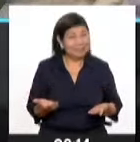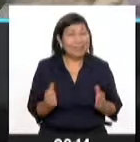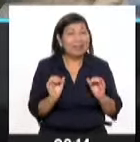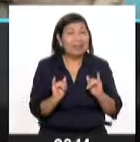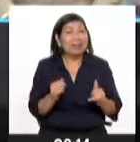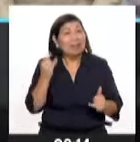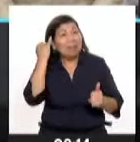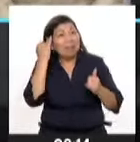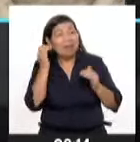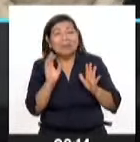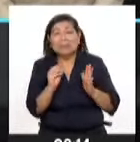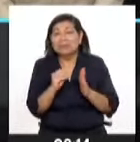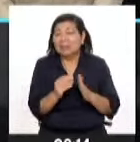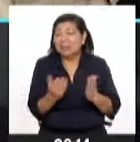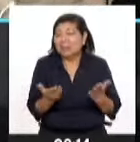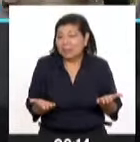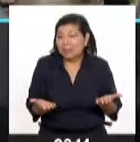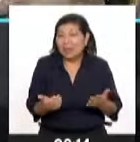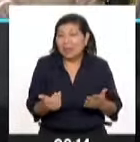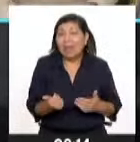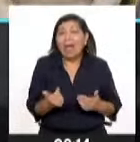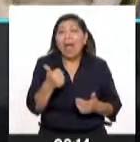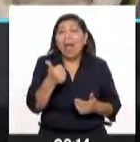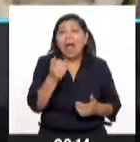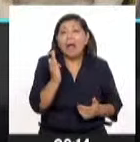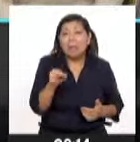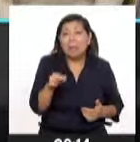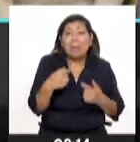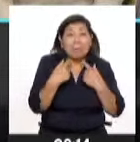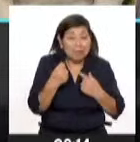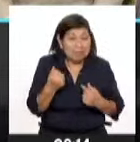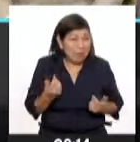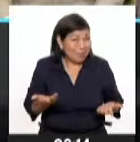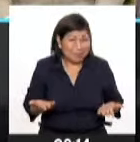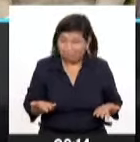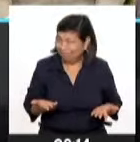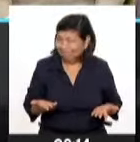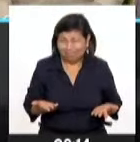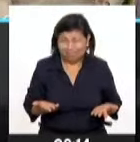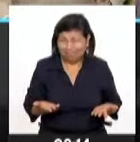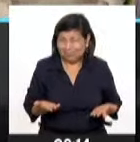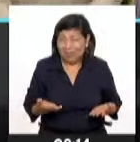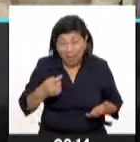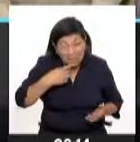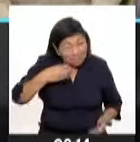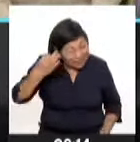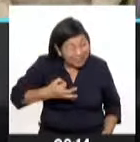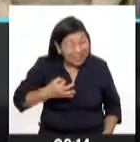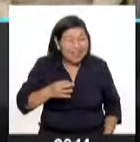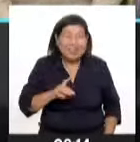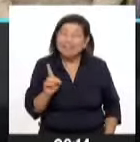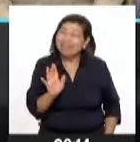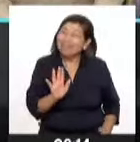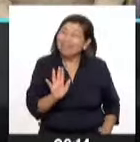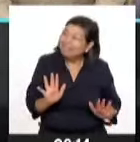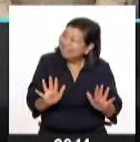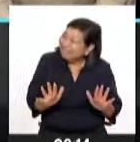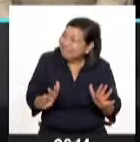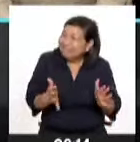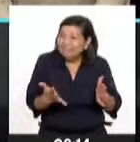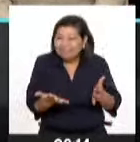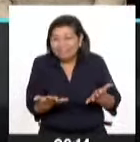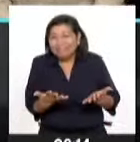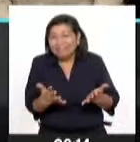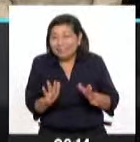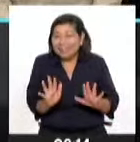queda la idea de que las FP pierden nuestro dinero, lo cual no es completamente cierto, ¿no? Si uno monitorea ese